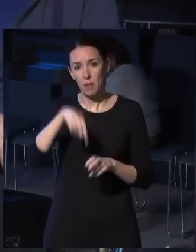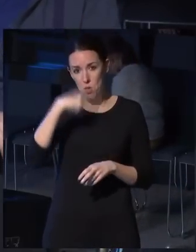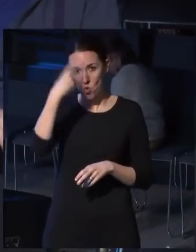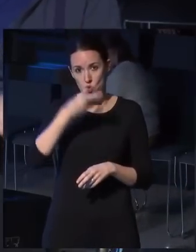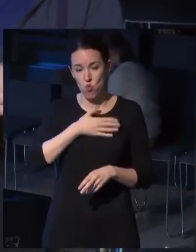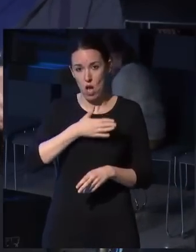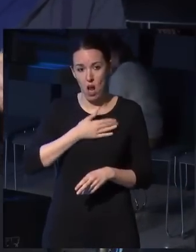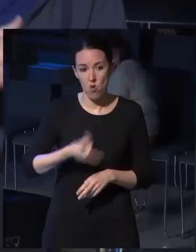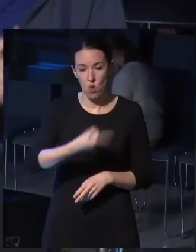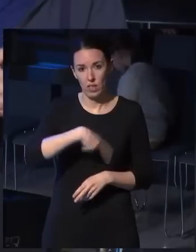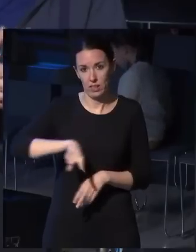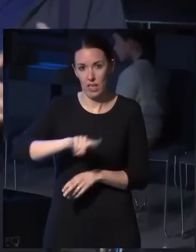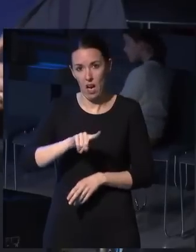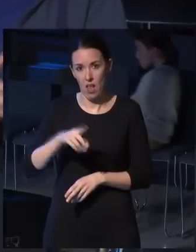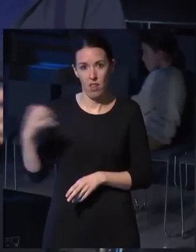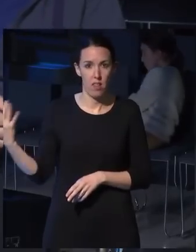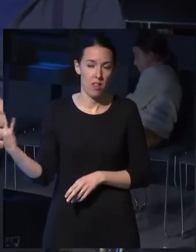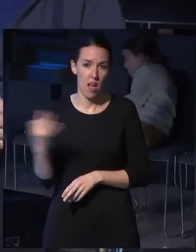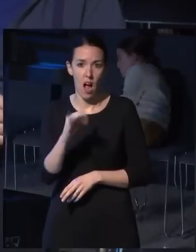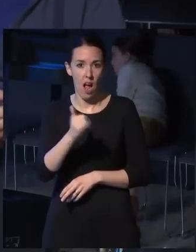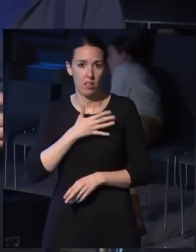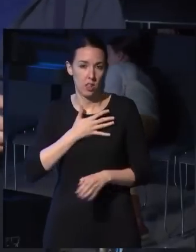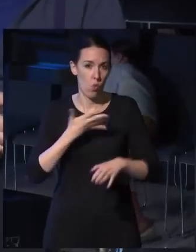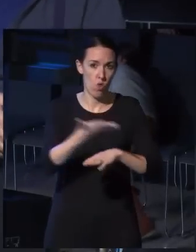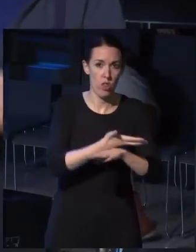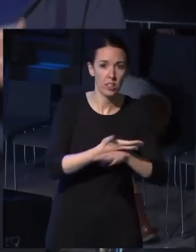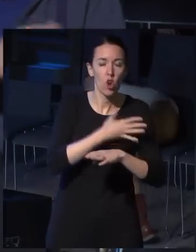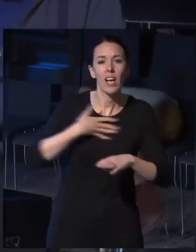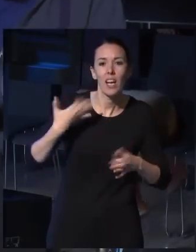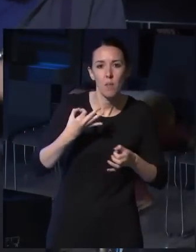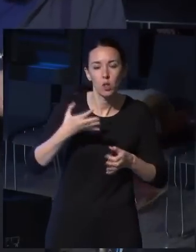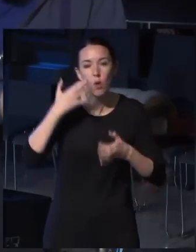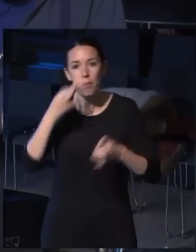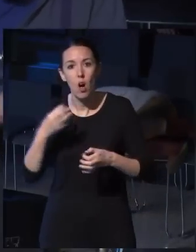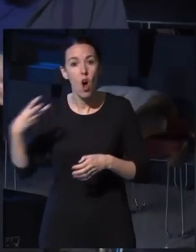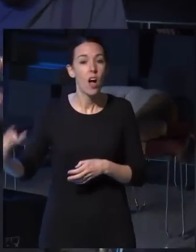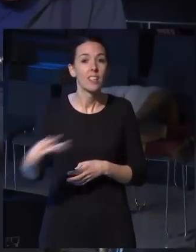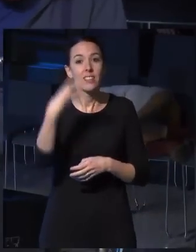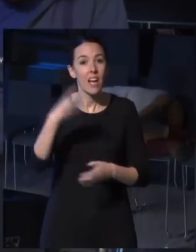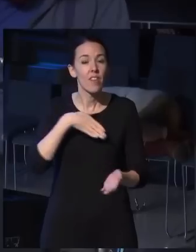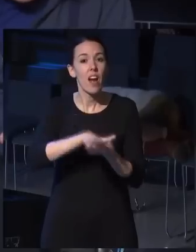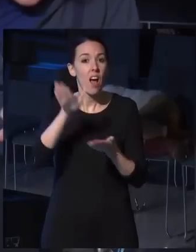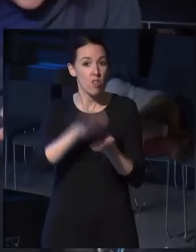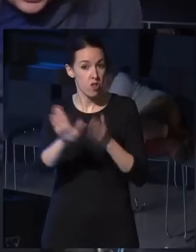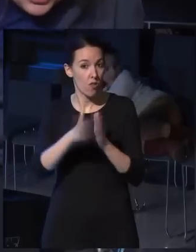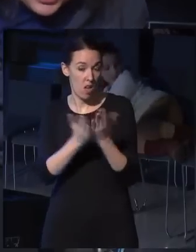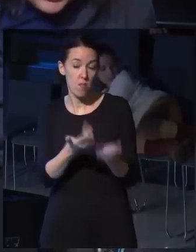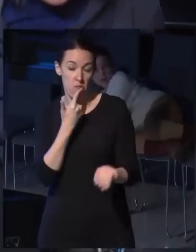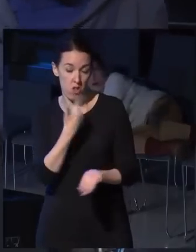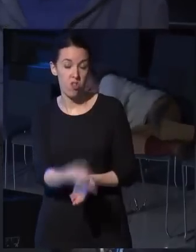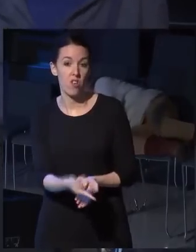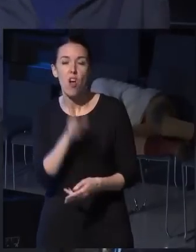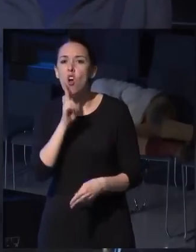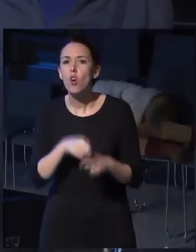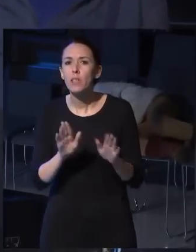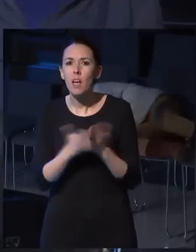nuestra de lo que queremos que tiene que ser un disco y lo que es. Yo lo cuento en mi tercera edición del libro. Que... ¿Cómo se llama